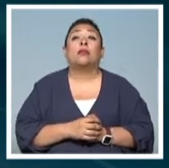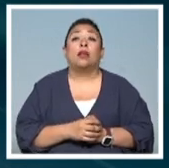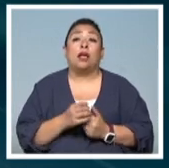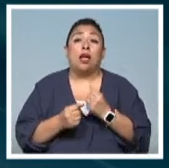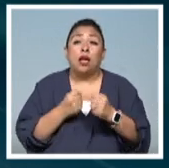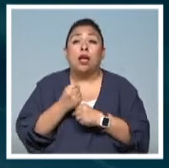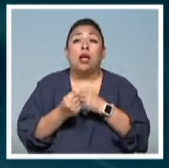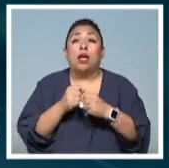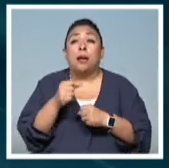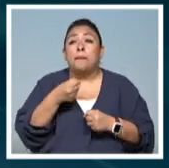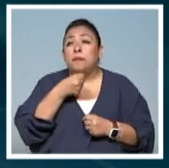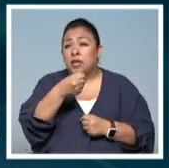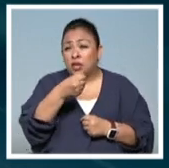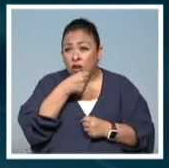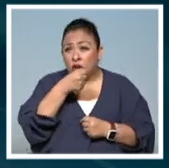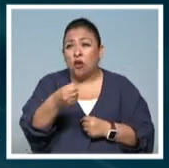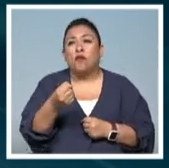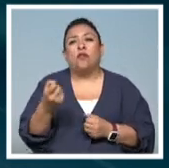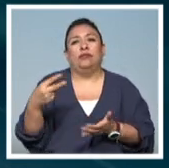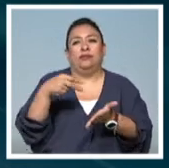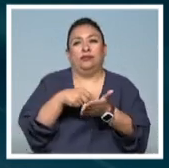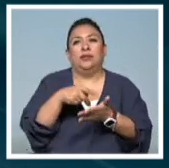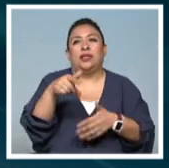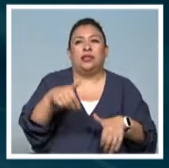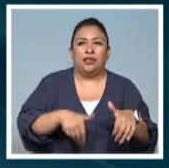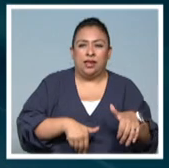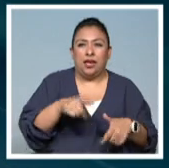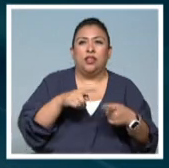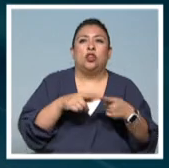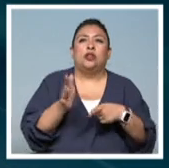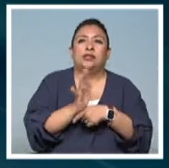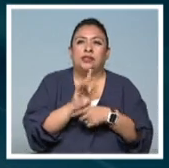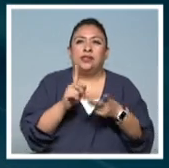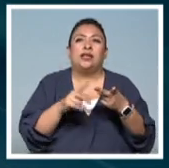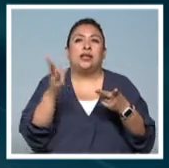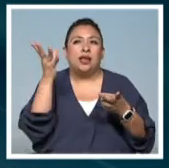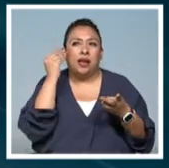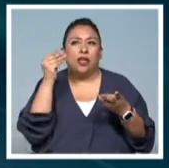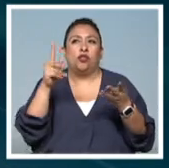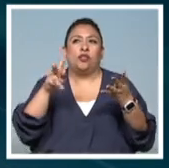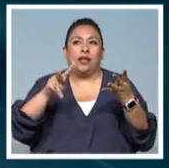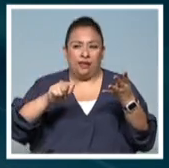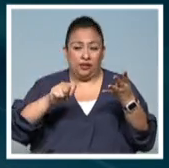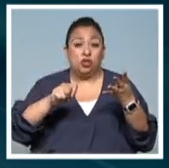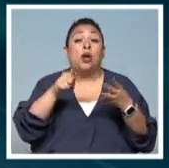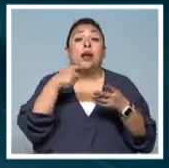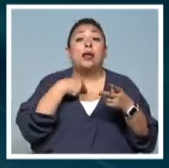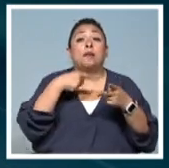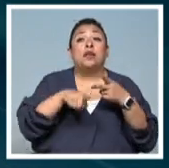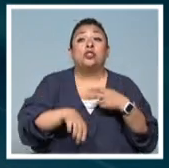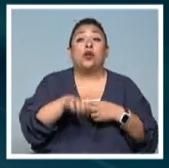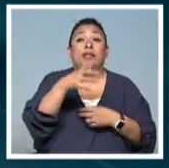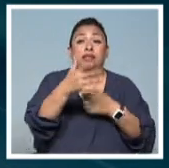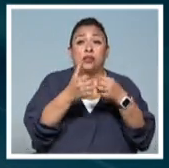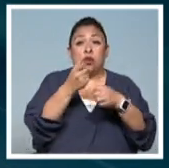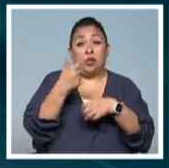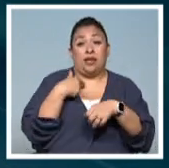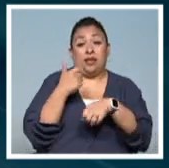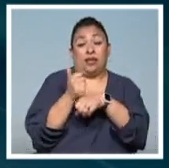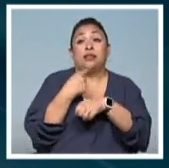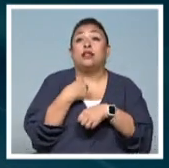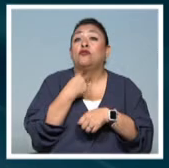Décadas frente a los micrófonos y en los escenarios de teatro, cine, radio y televisión. Empezó a los 5 años como